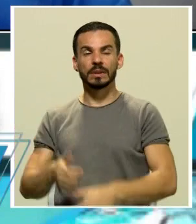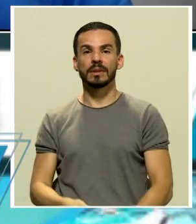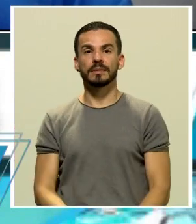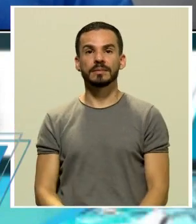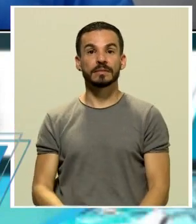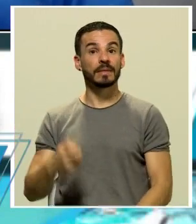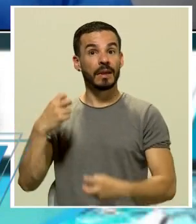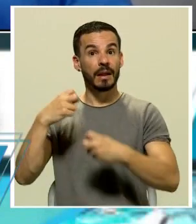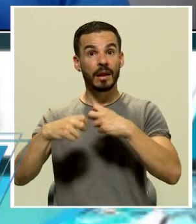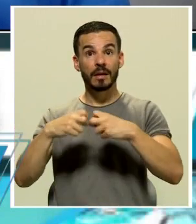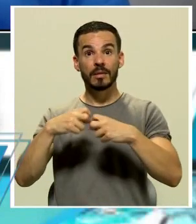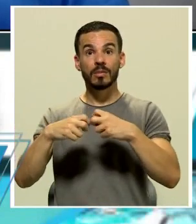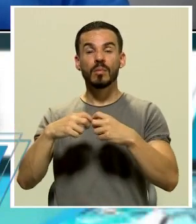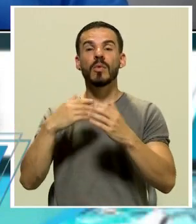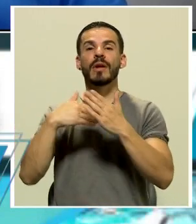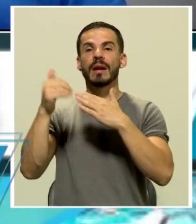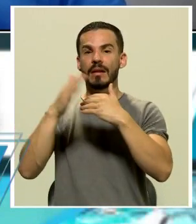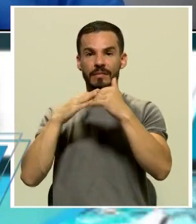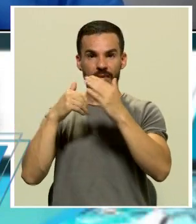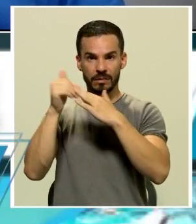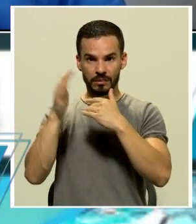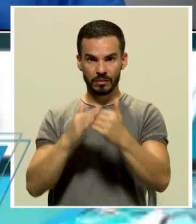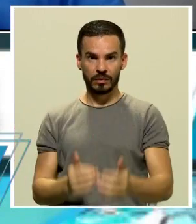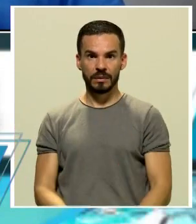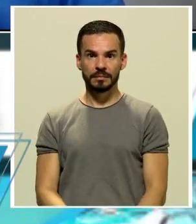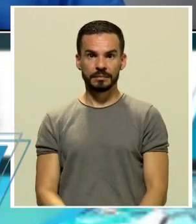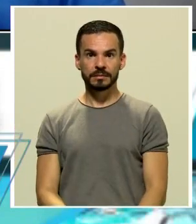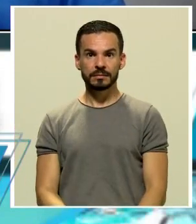Y el problema está en la infraestructura.